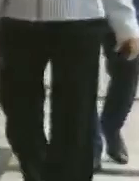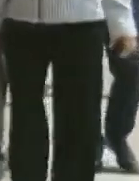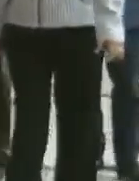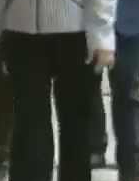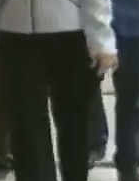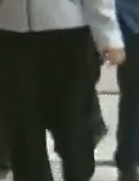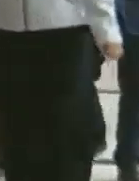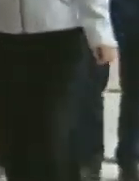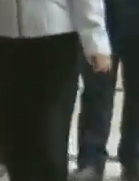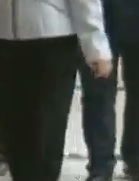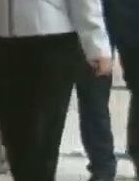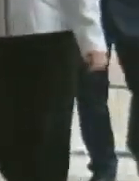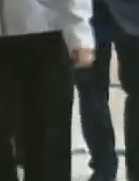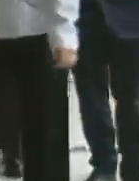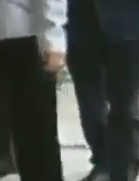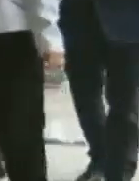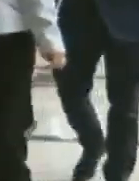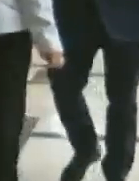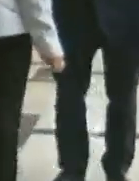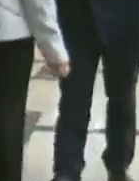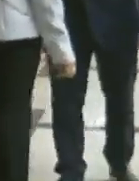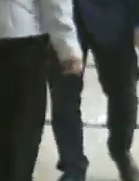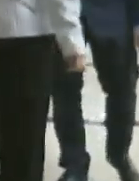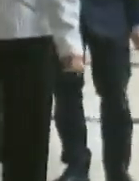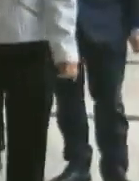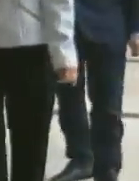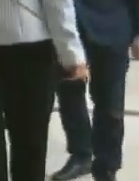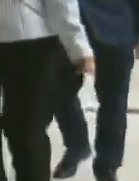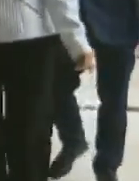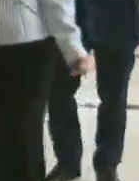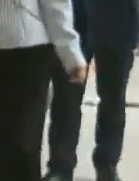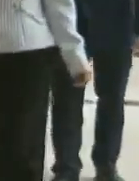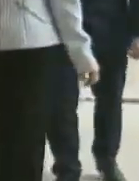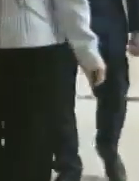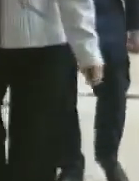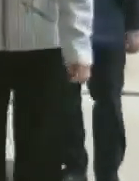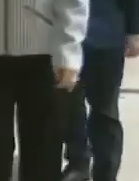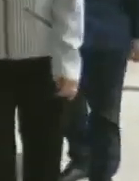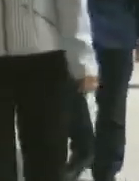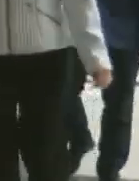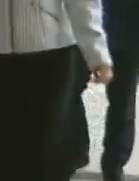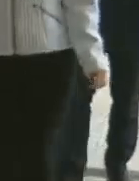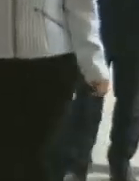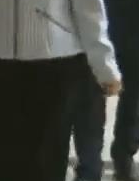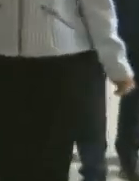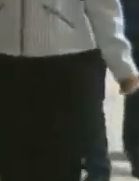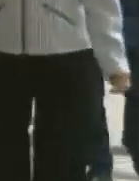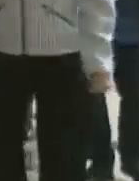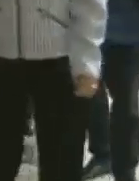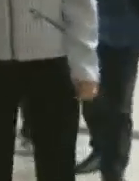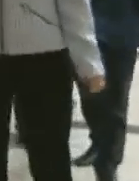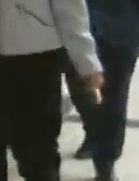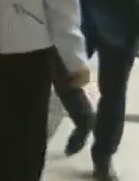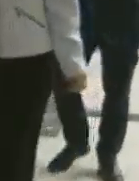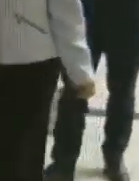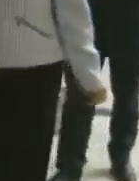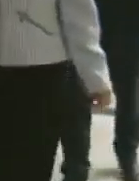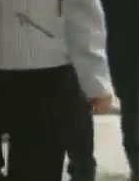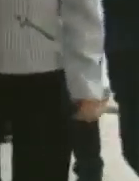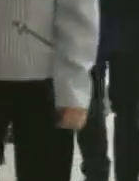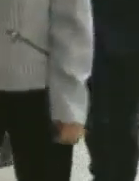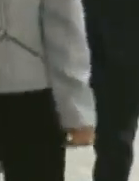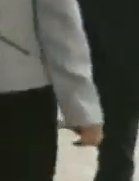república acá se violaron los derechos humanos y se establecieron nuevamente en la constitución del año